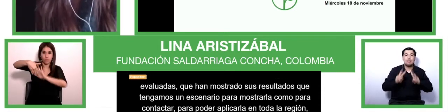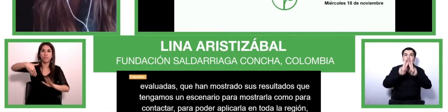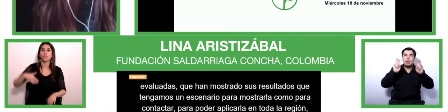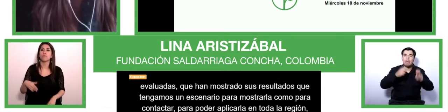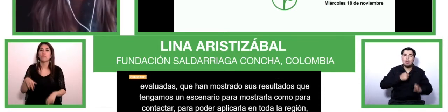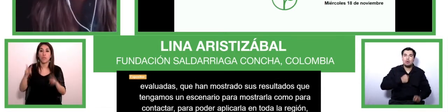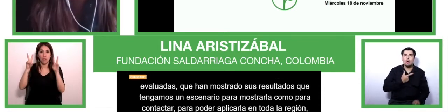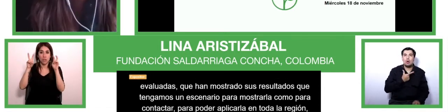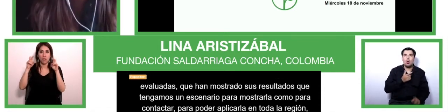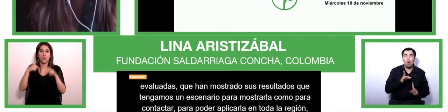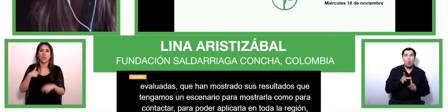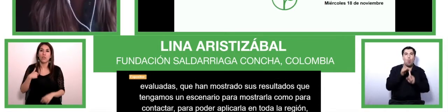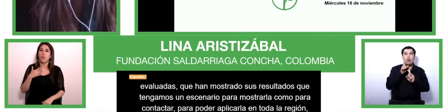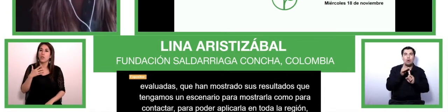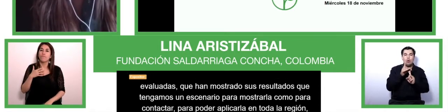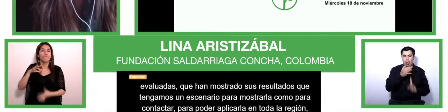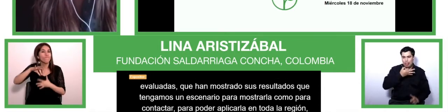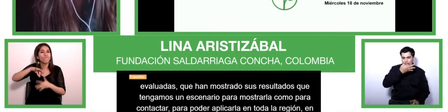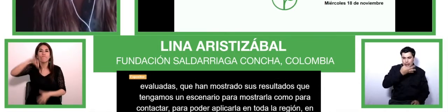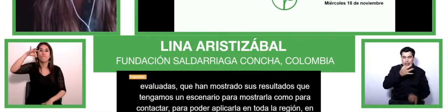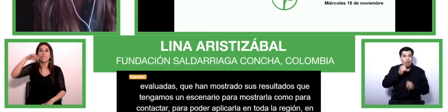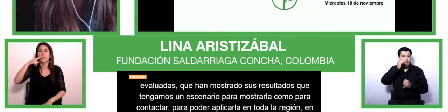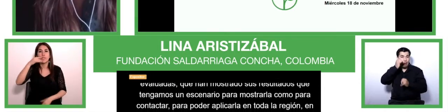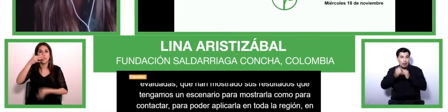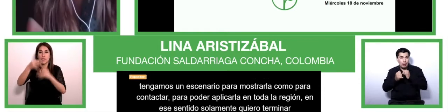ese sentido, solamente quiero terminar